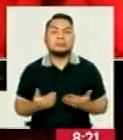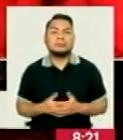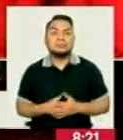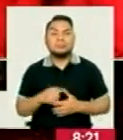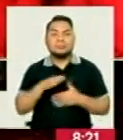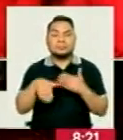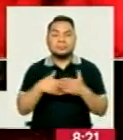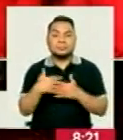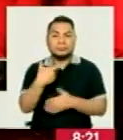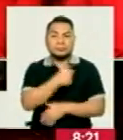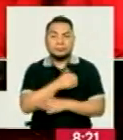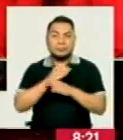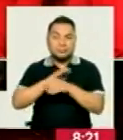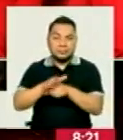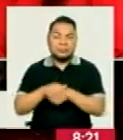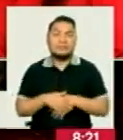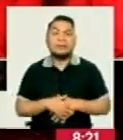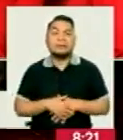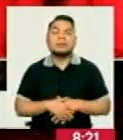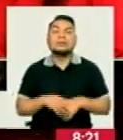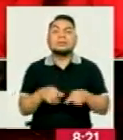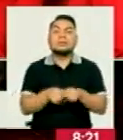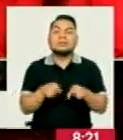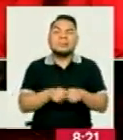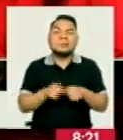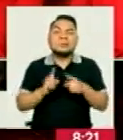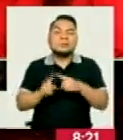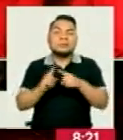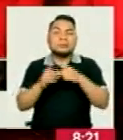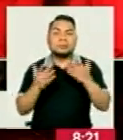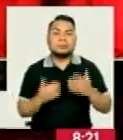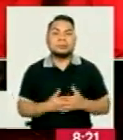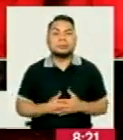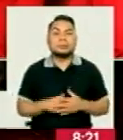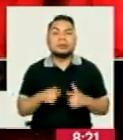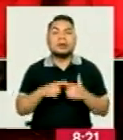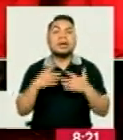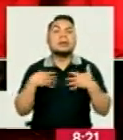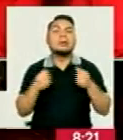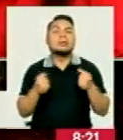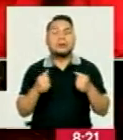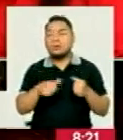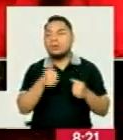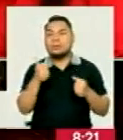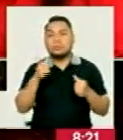de aplicación para el COVID-19, diversos tipos también de salud,